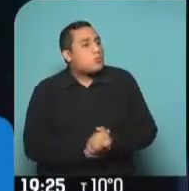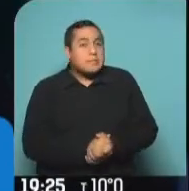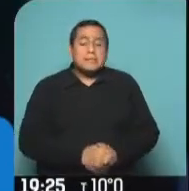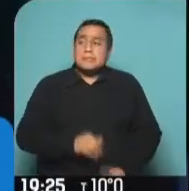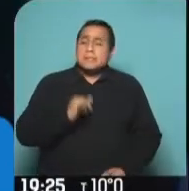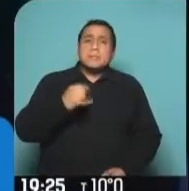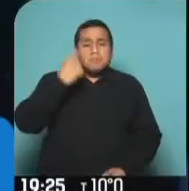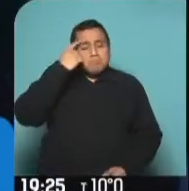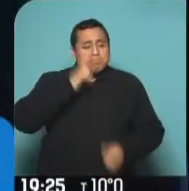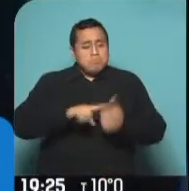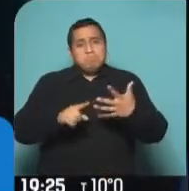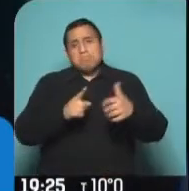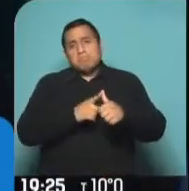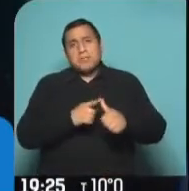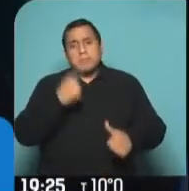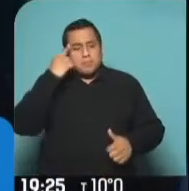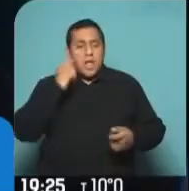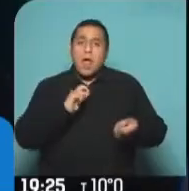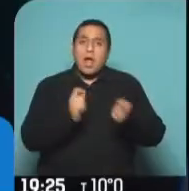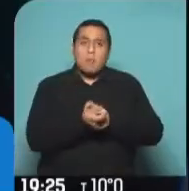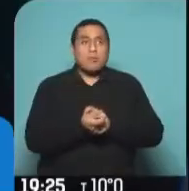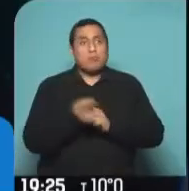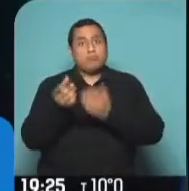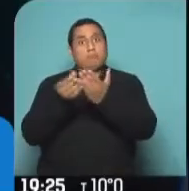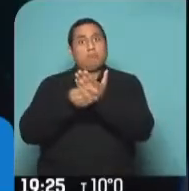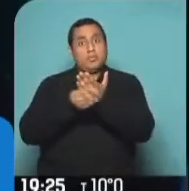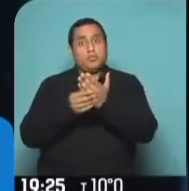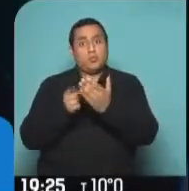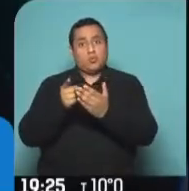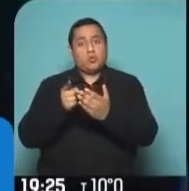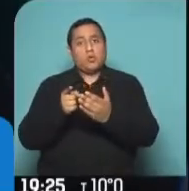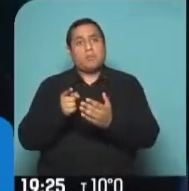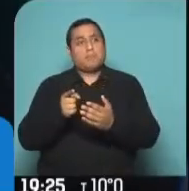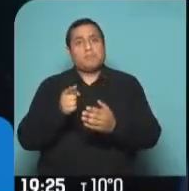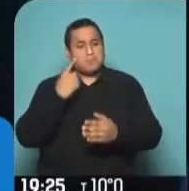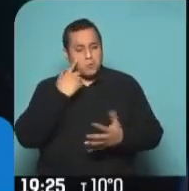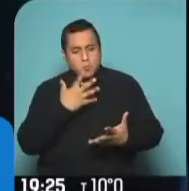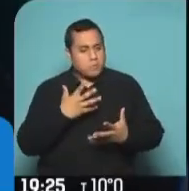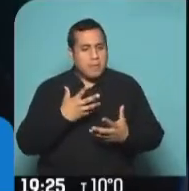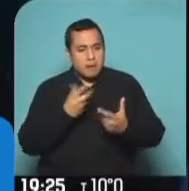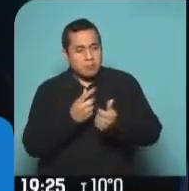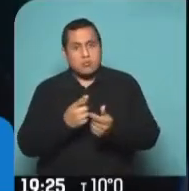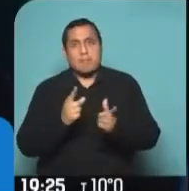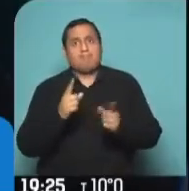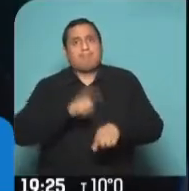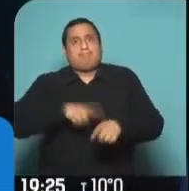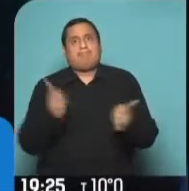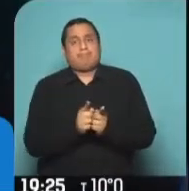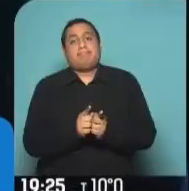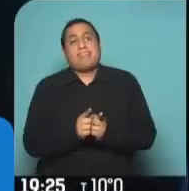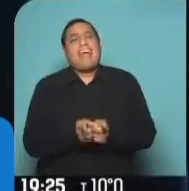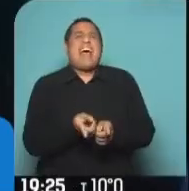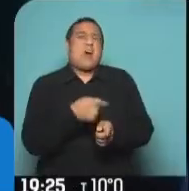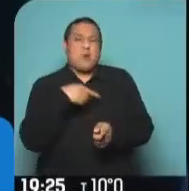que un recambio de este tipo me parece que pone al ministro en la agenda del corto plazo. El ministro anterior tenía una agenda de largo